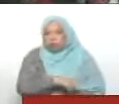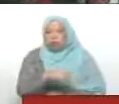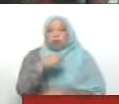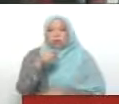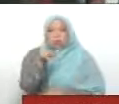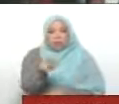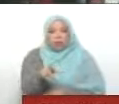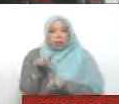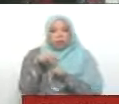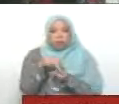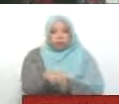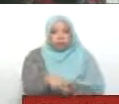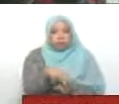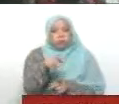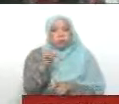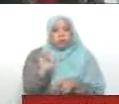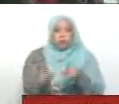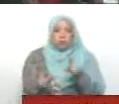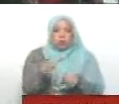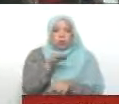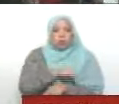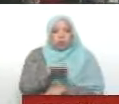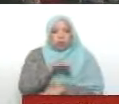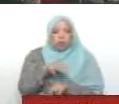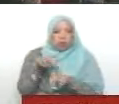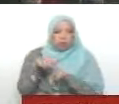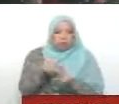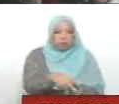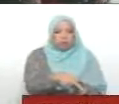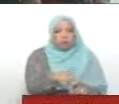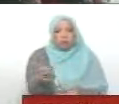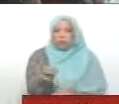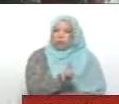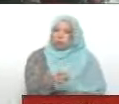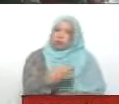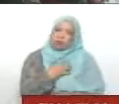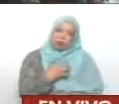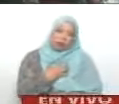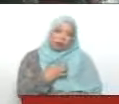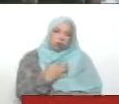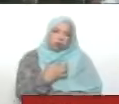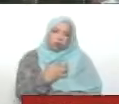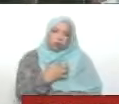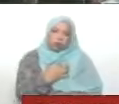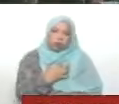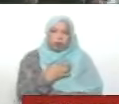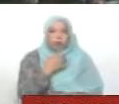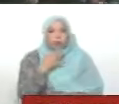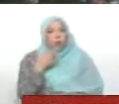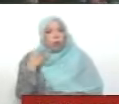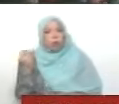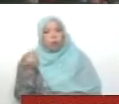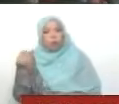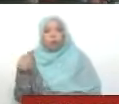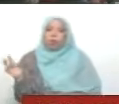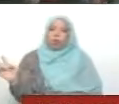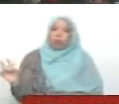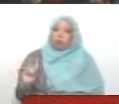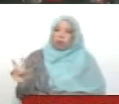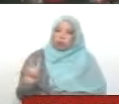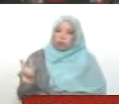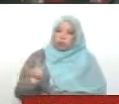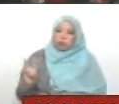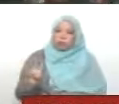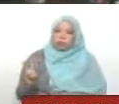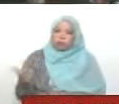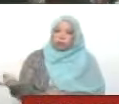maltrata algún sector de la sociedad. No vale. Son jóvenes venezolanos.